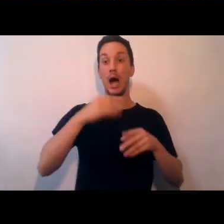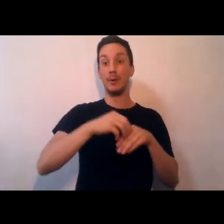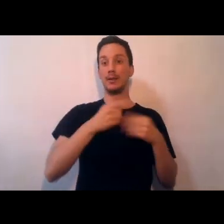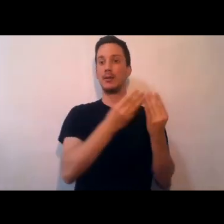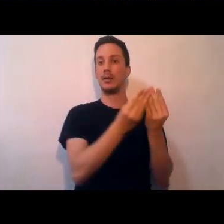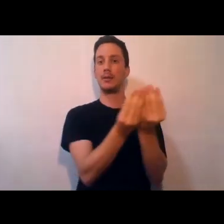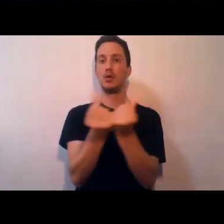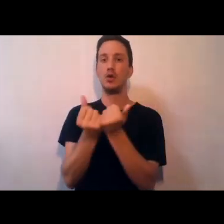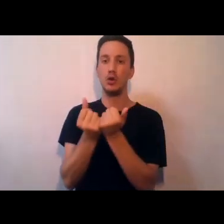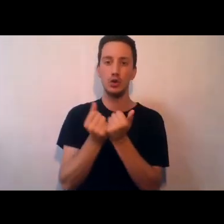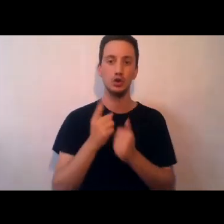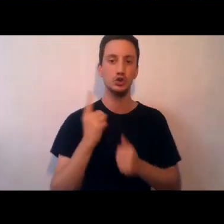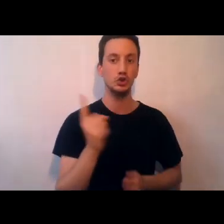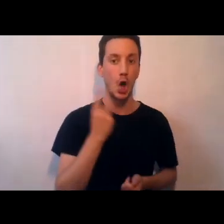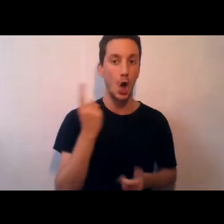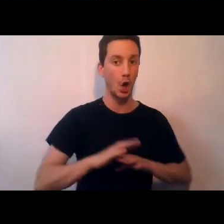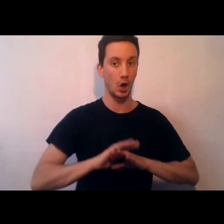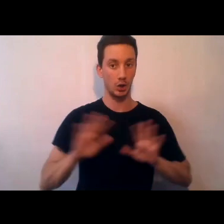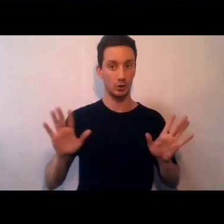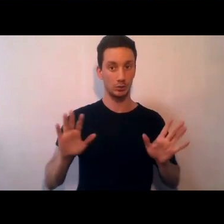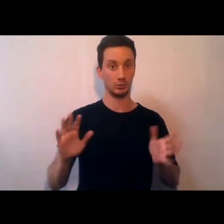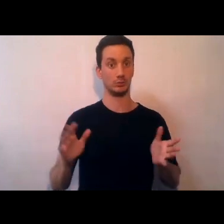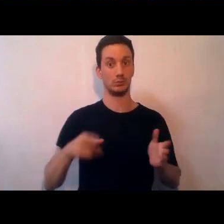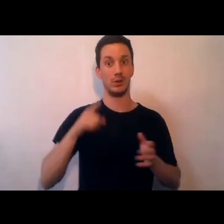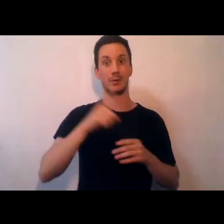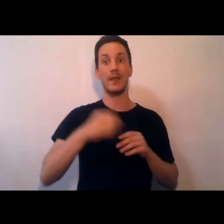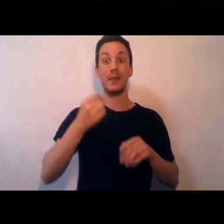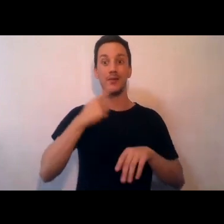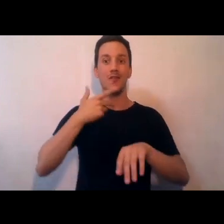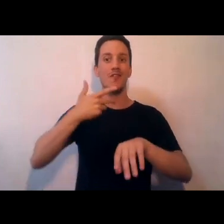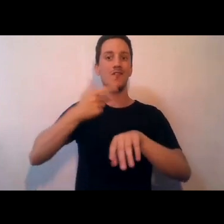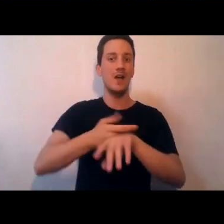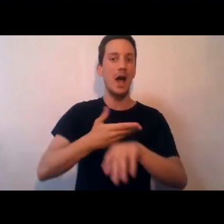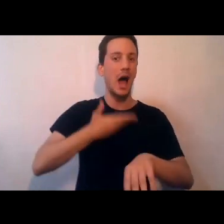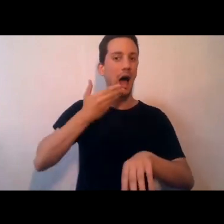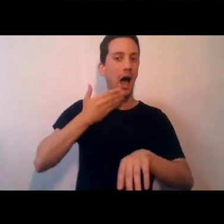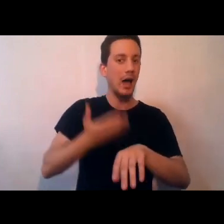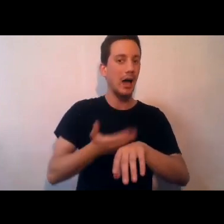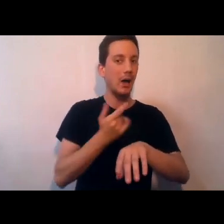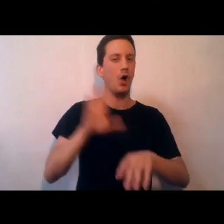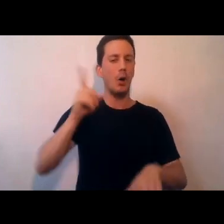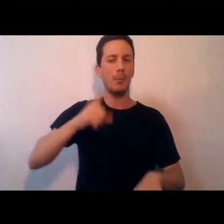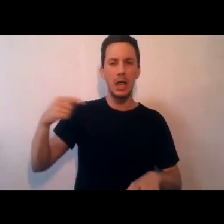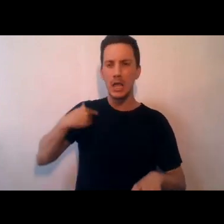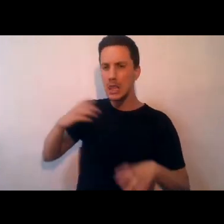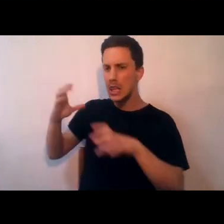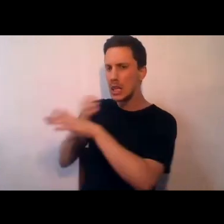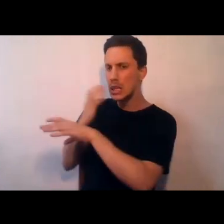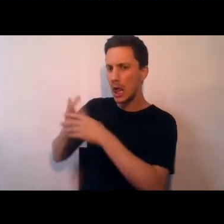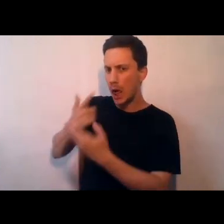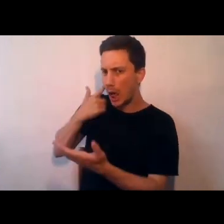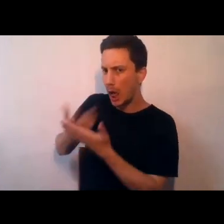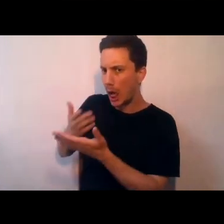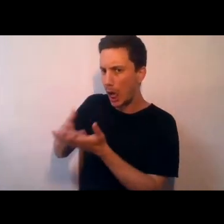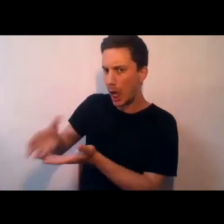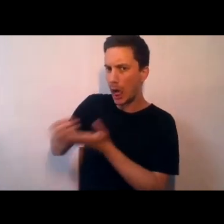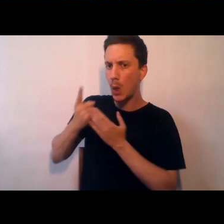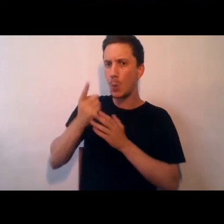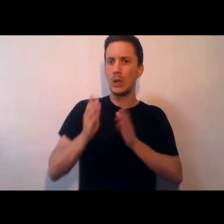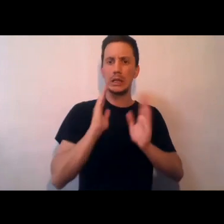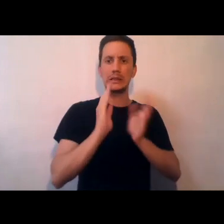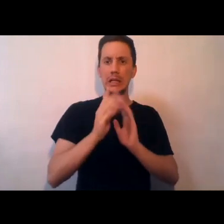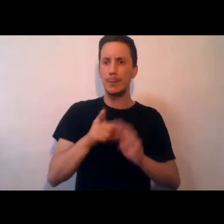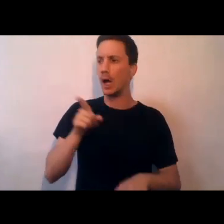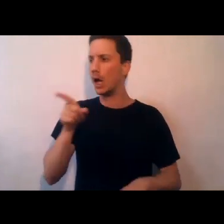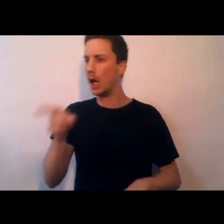la lesión o quemarla y porque tampoco hay evidencia científica de que haya un tratamiento mejor que otro.